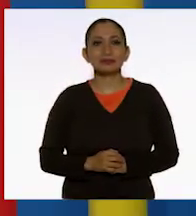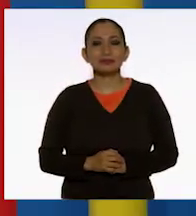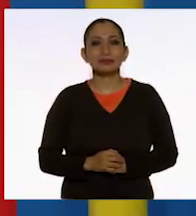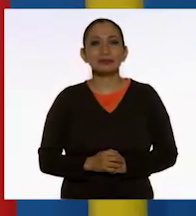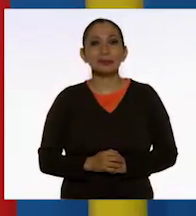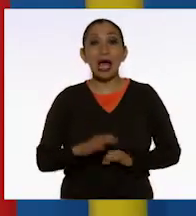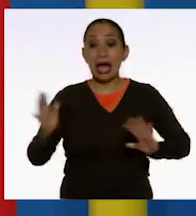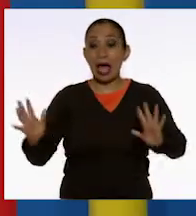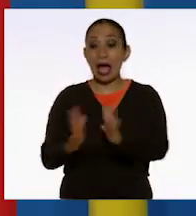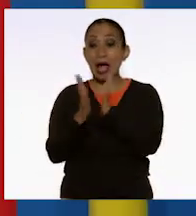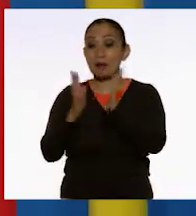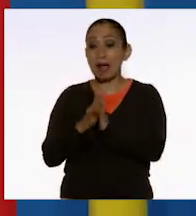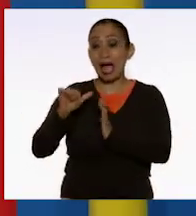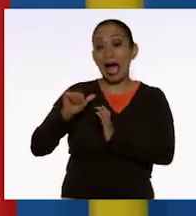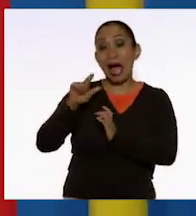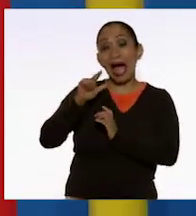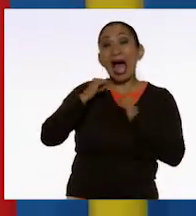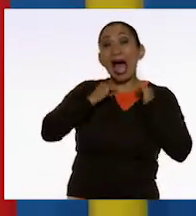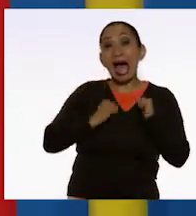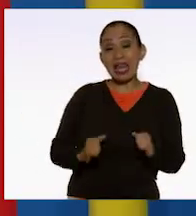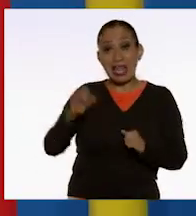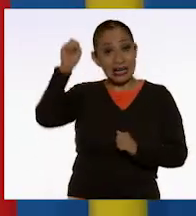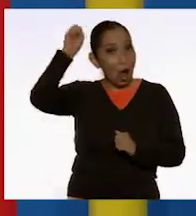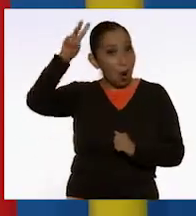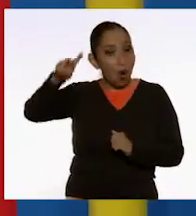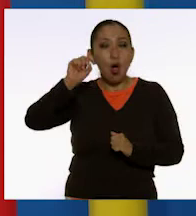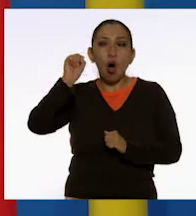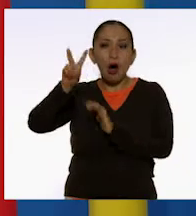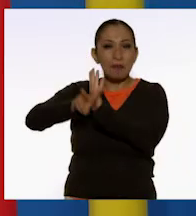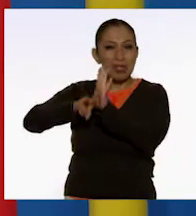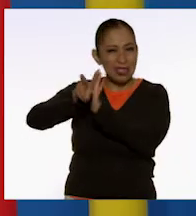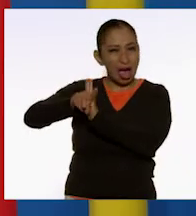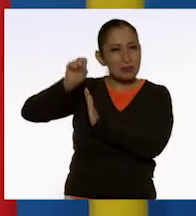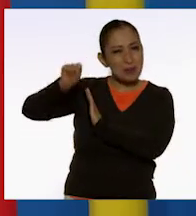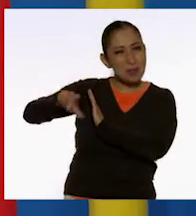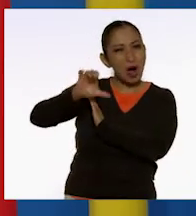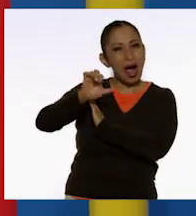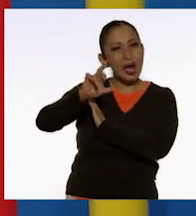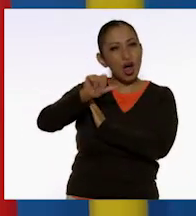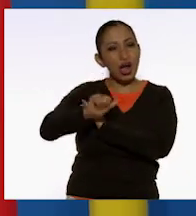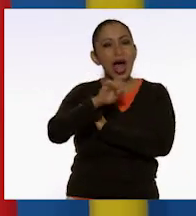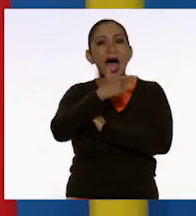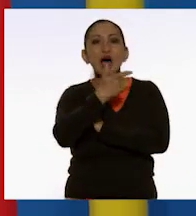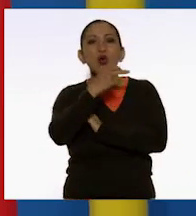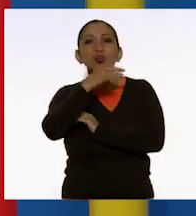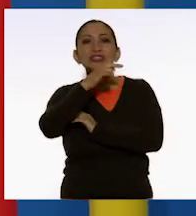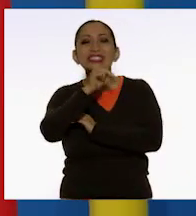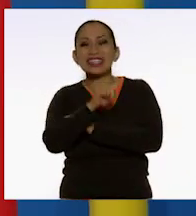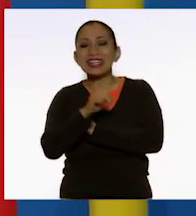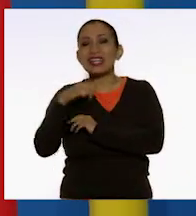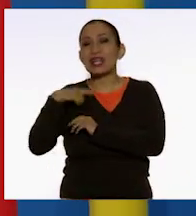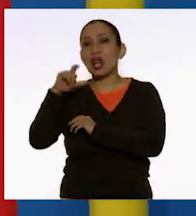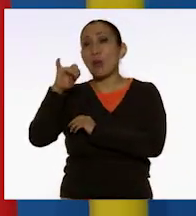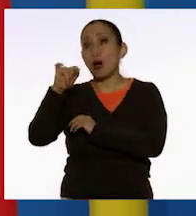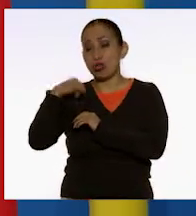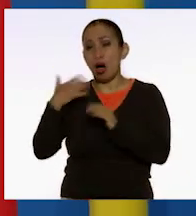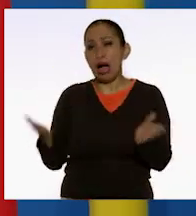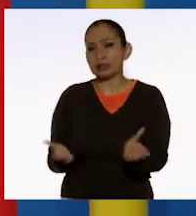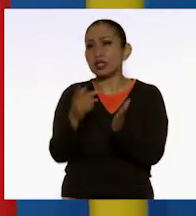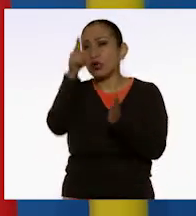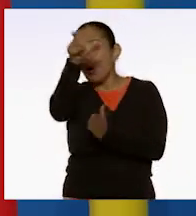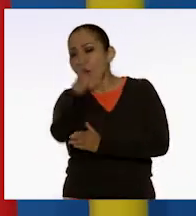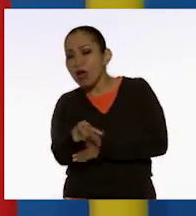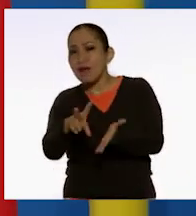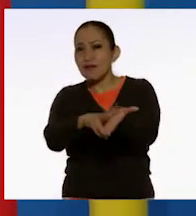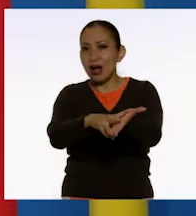Las participaciones de Ale y Raulito, como las cápsulas de Carola, Agustín y Don Leopoldo, también se enfocan en promover actitudes